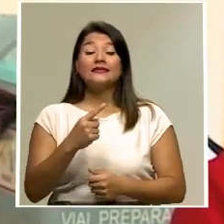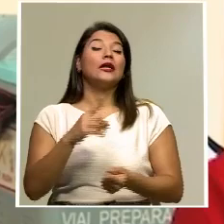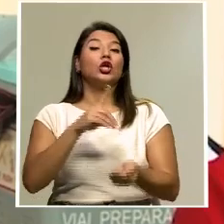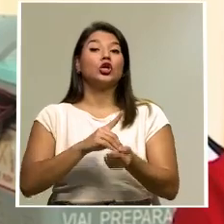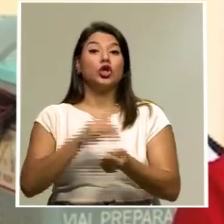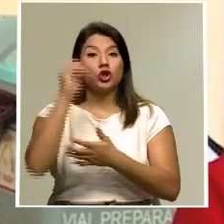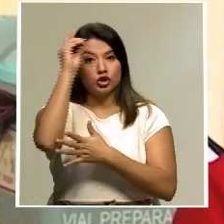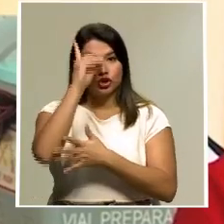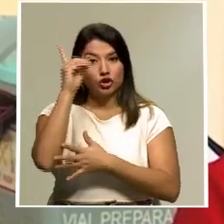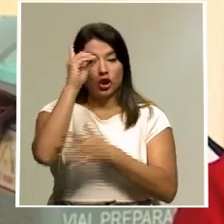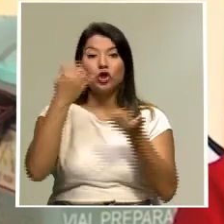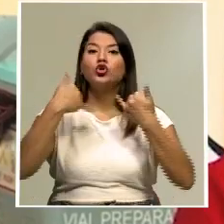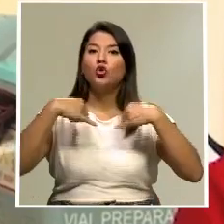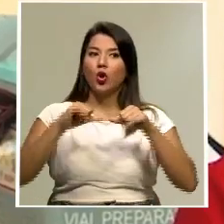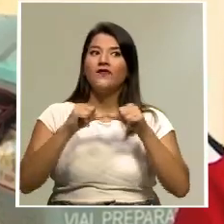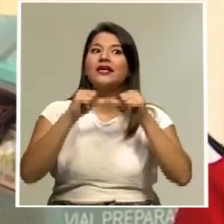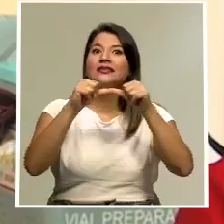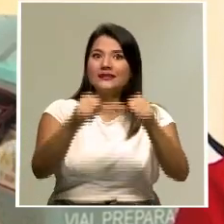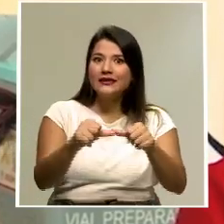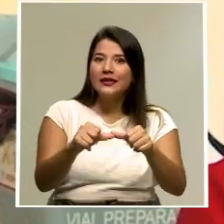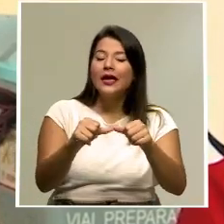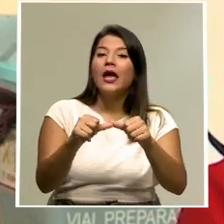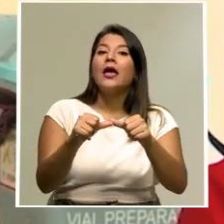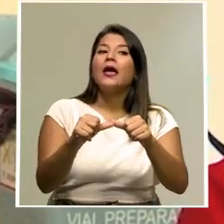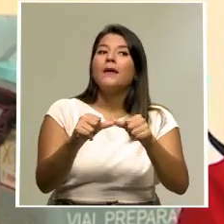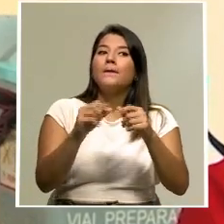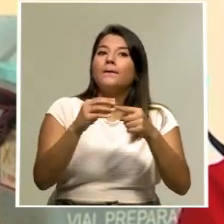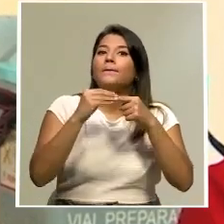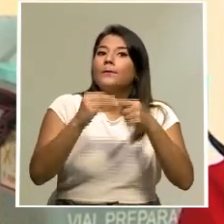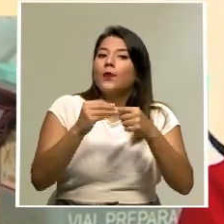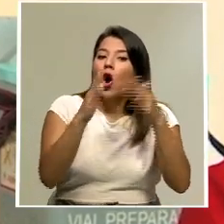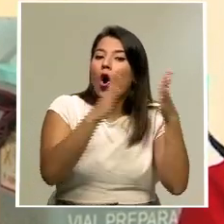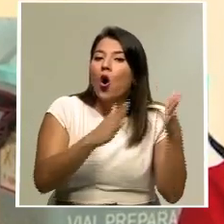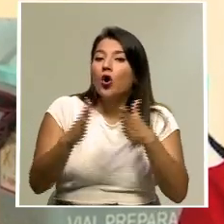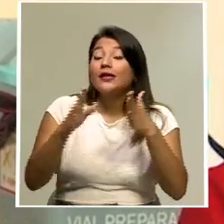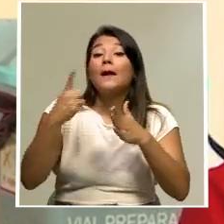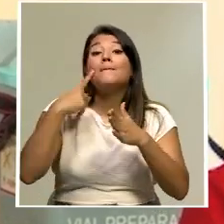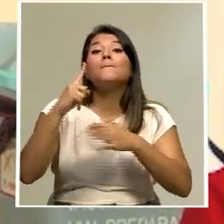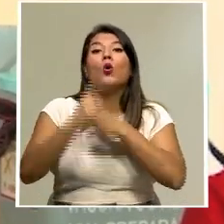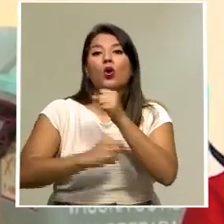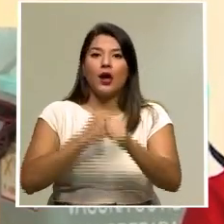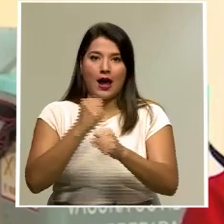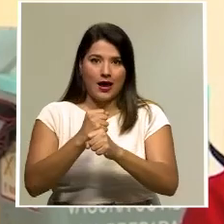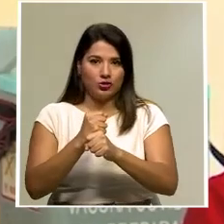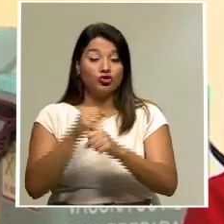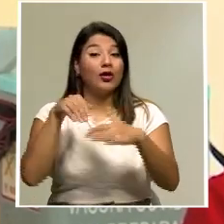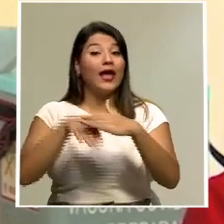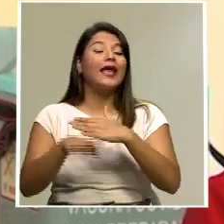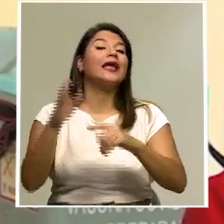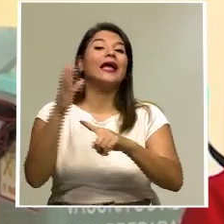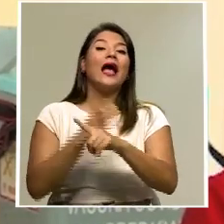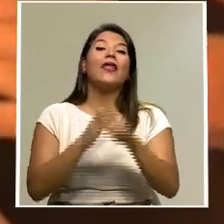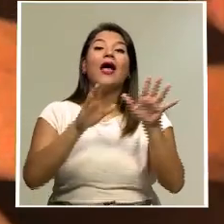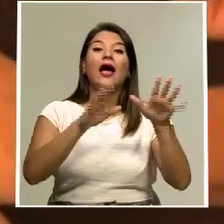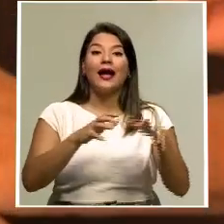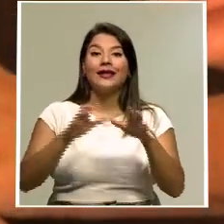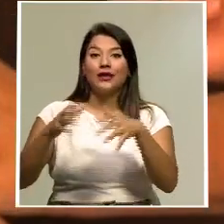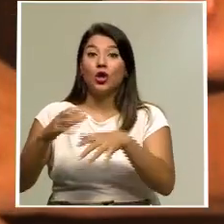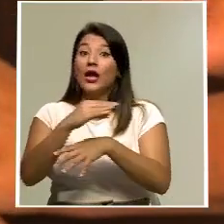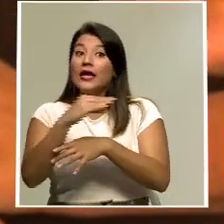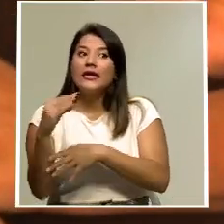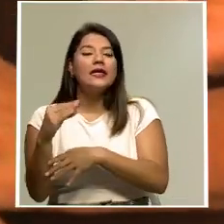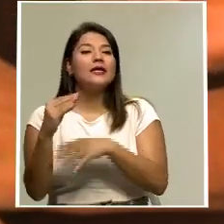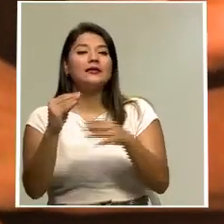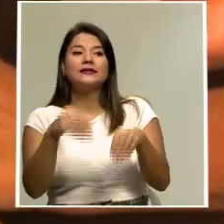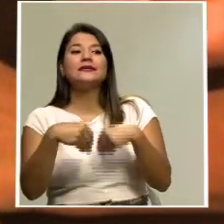mantiene vigente la priorización por edad en cada categoría y la imposibilidad material de seleccionar la marca de la vacuna que se